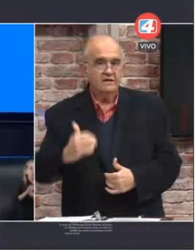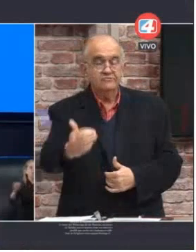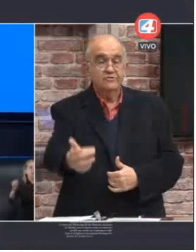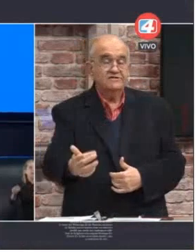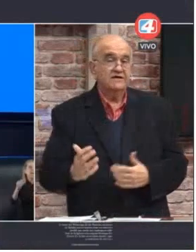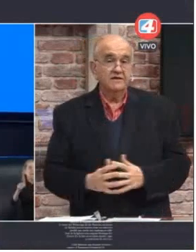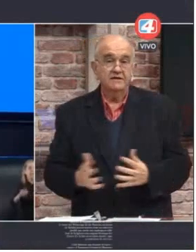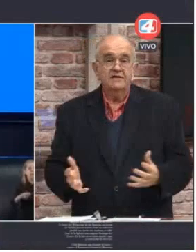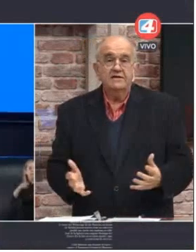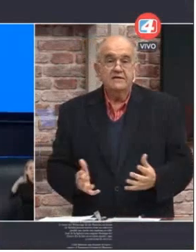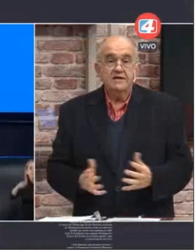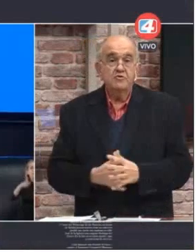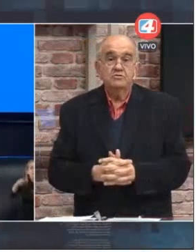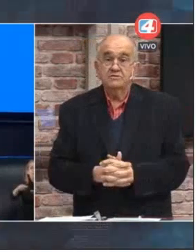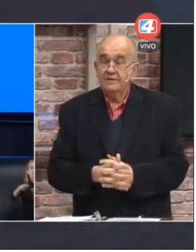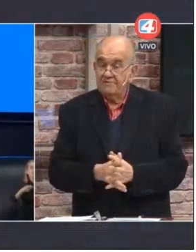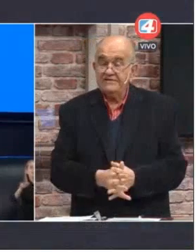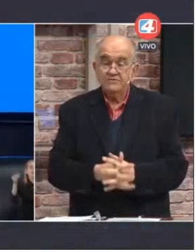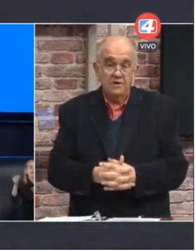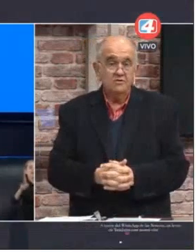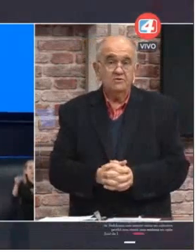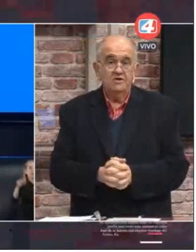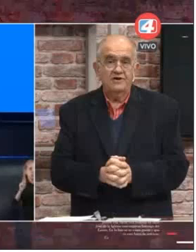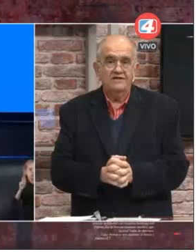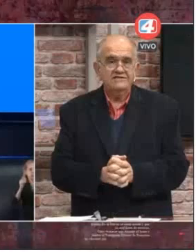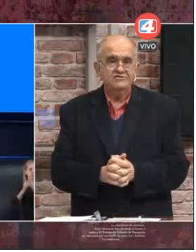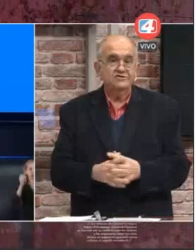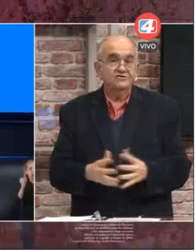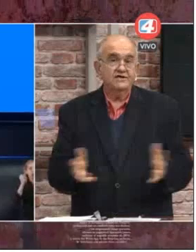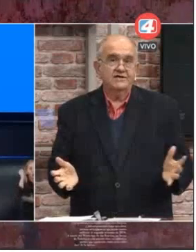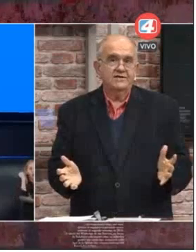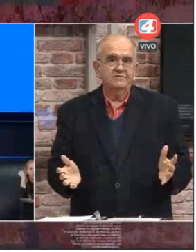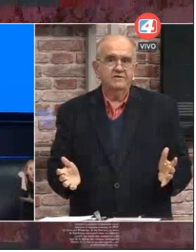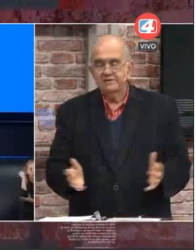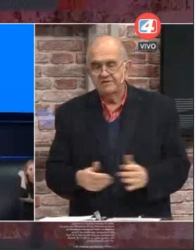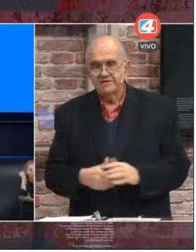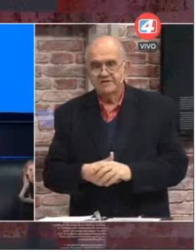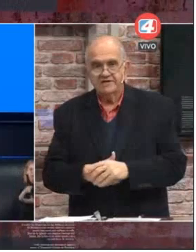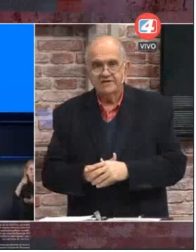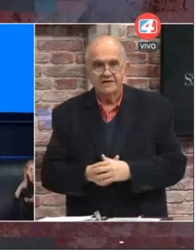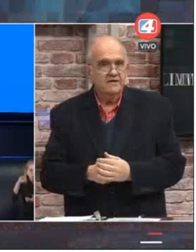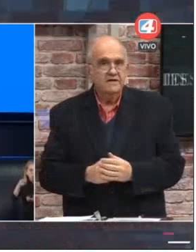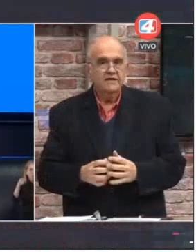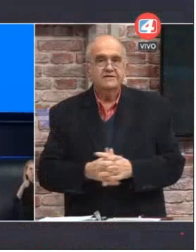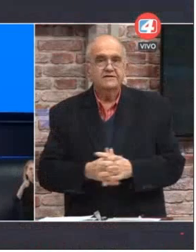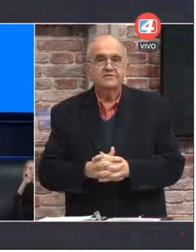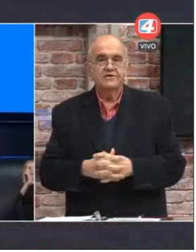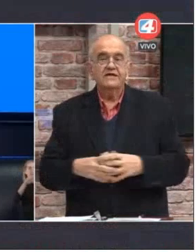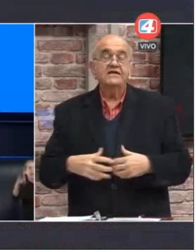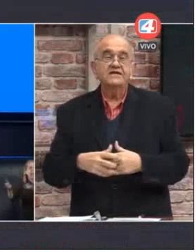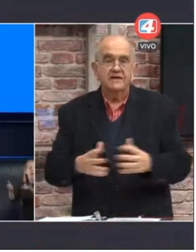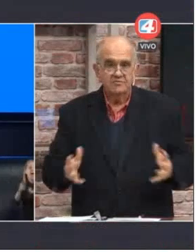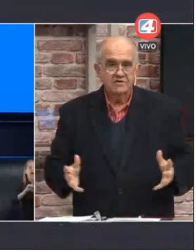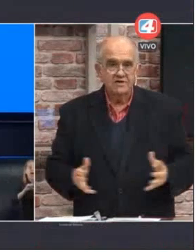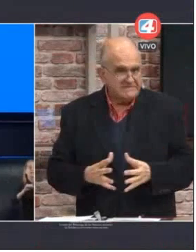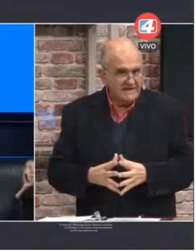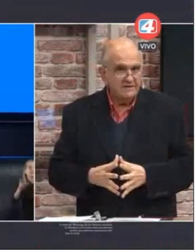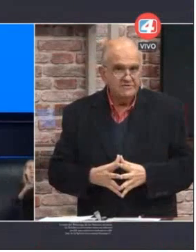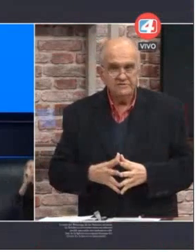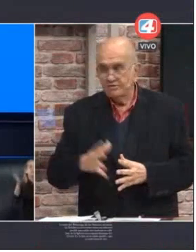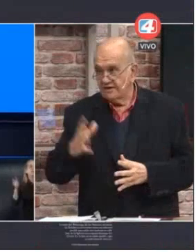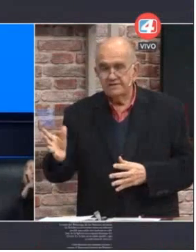caja de autorizar de a poco está pasando algo con las organizaciones sociales que evidentemente generan este una inquina muy